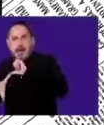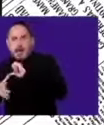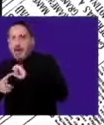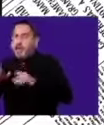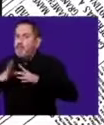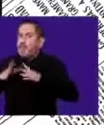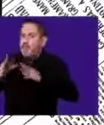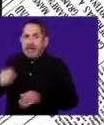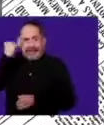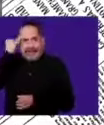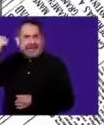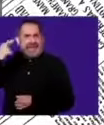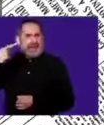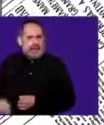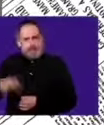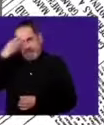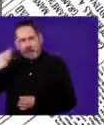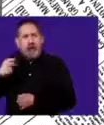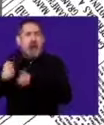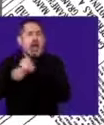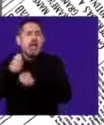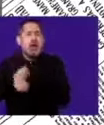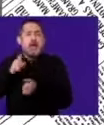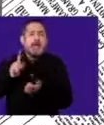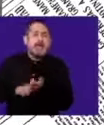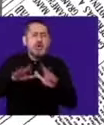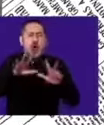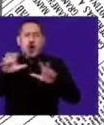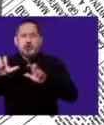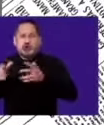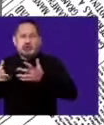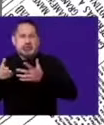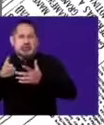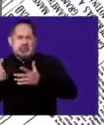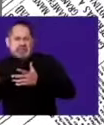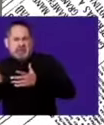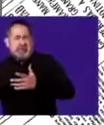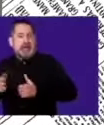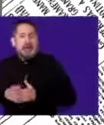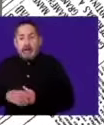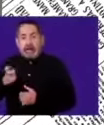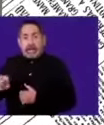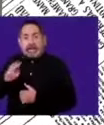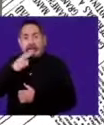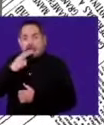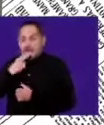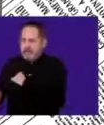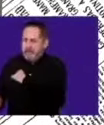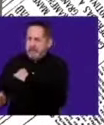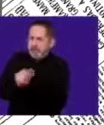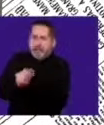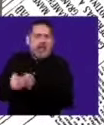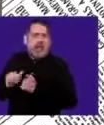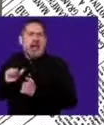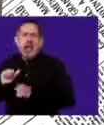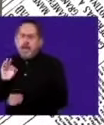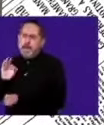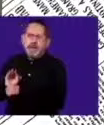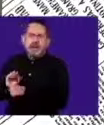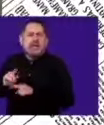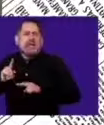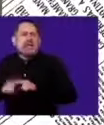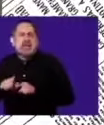en su tipo en Iberoamérica durante la segunda mitad del siglo XIX, y cómo este recurso llegó a ser un mecanismo